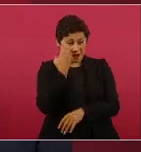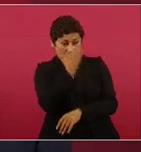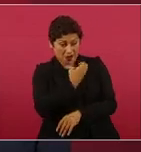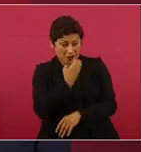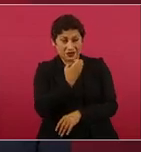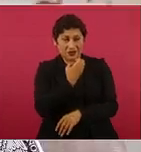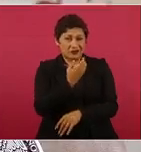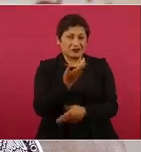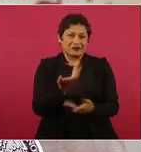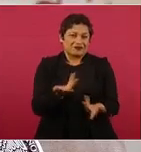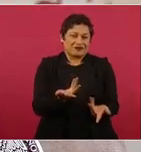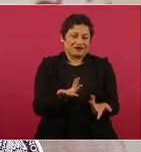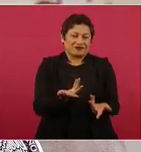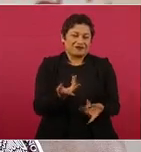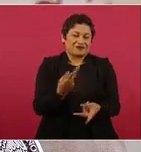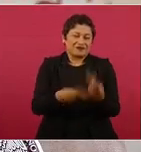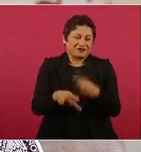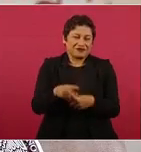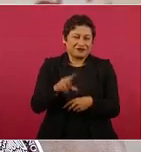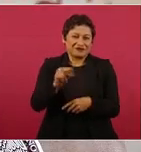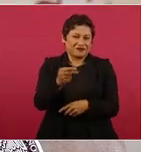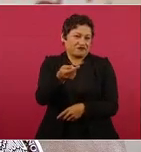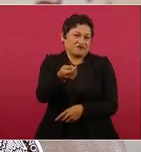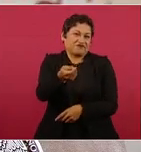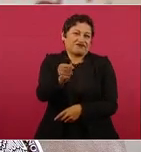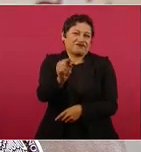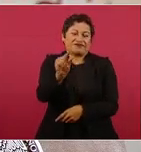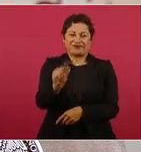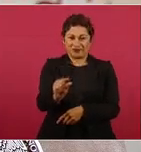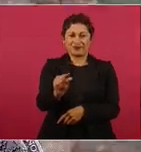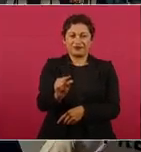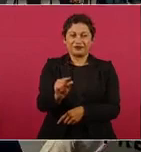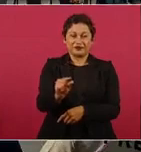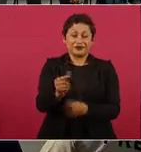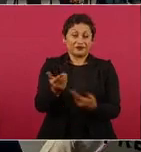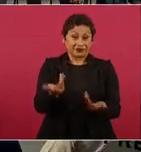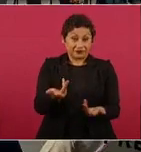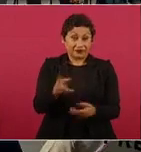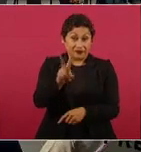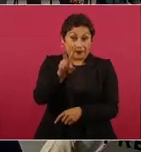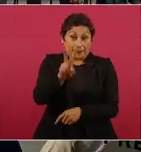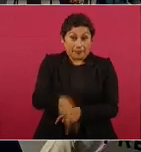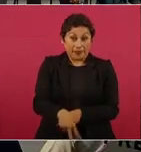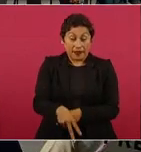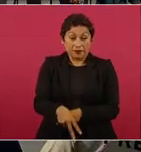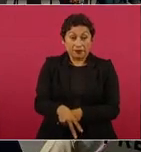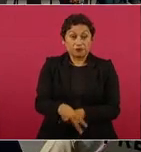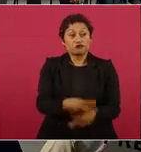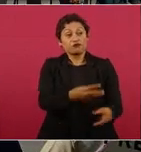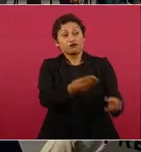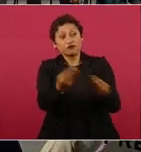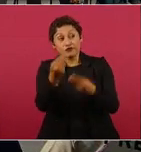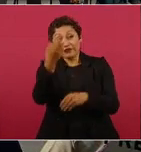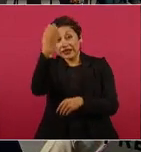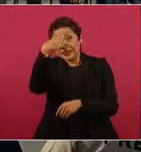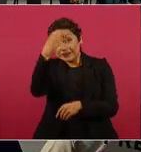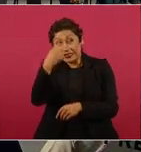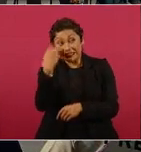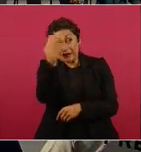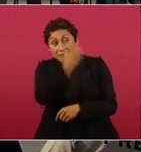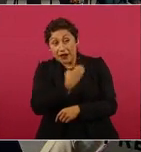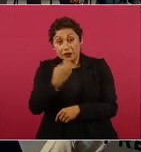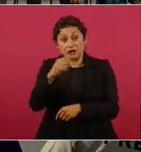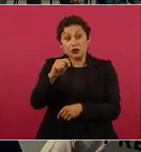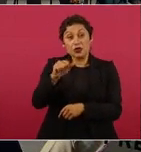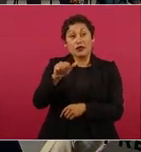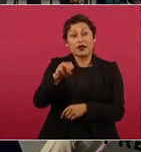técnica de las distintas pruebas existentes también es cuestionable en muchos de los casos y realmente la práctica de